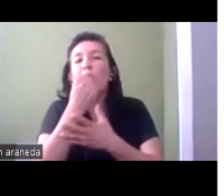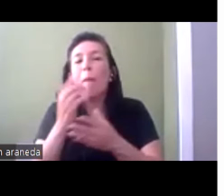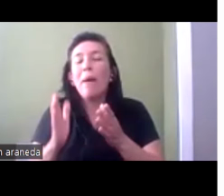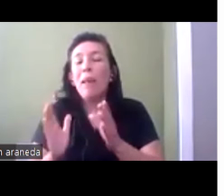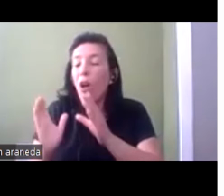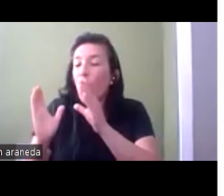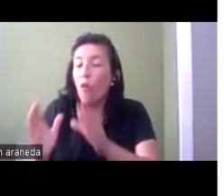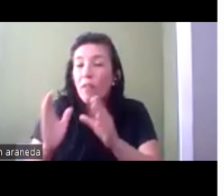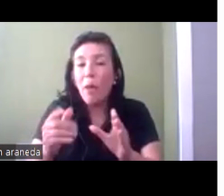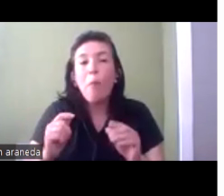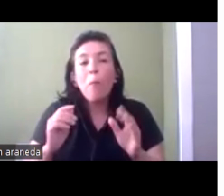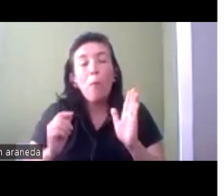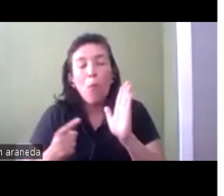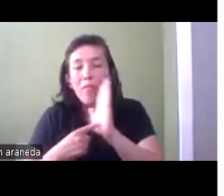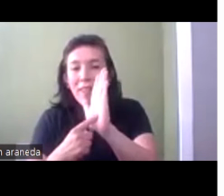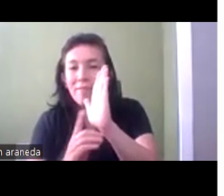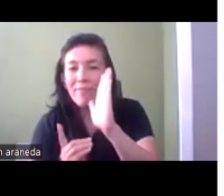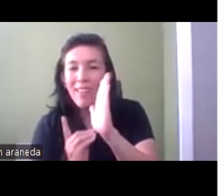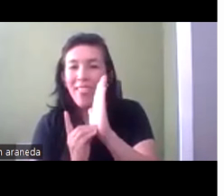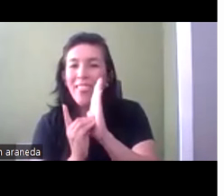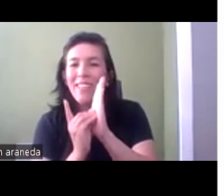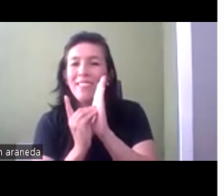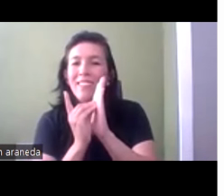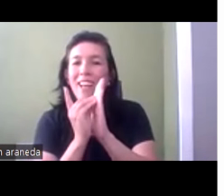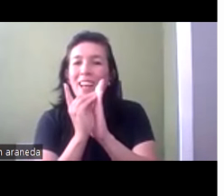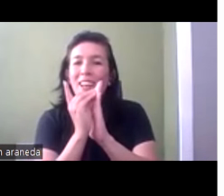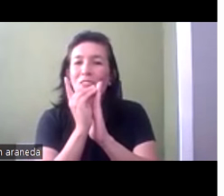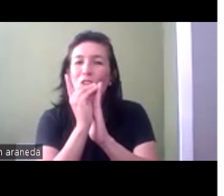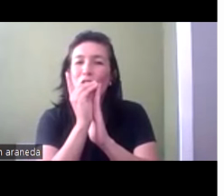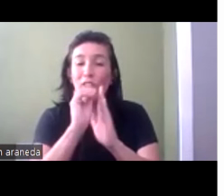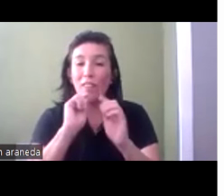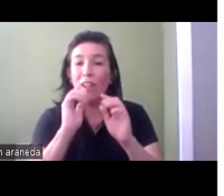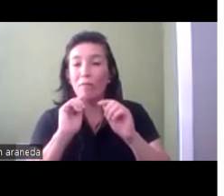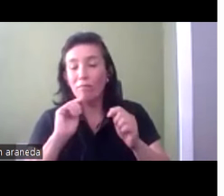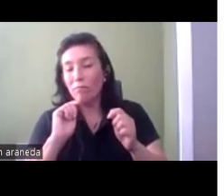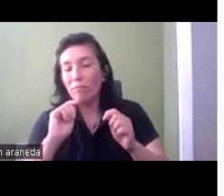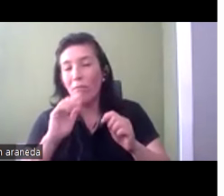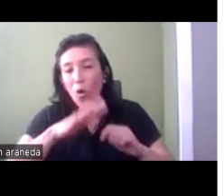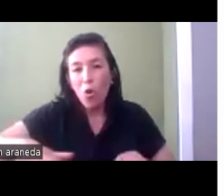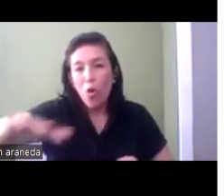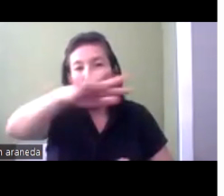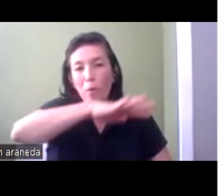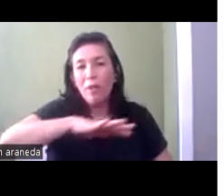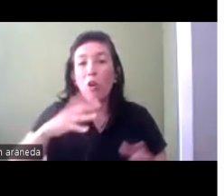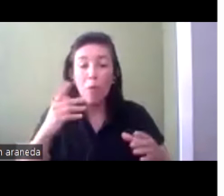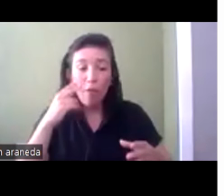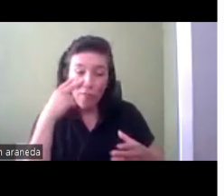la evolución o el desarrollo ya de estas comunidades a través de su alfarería.